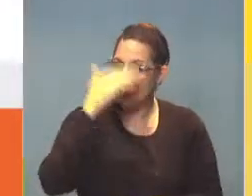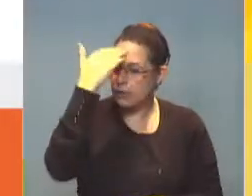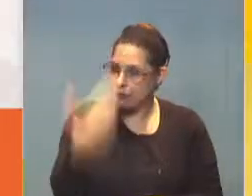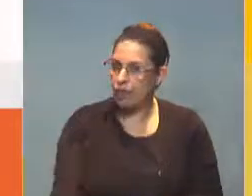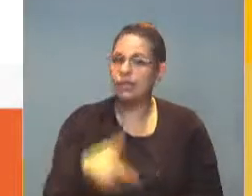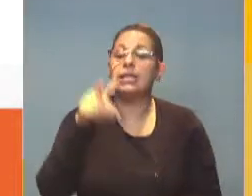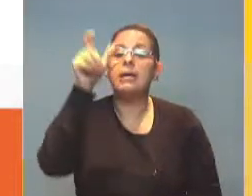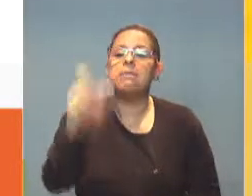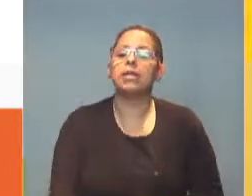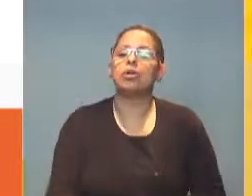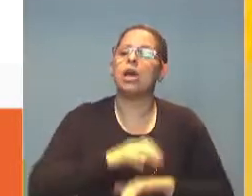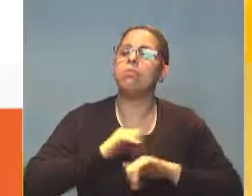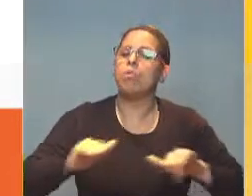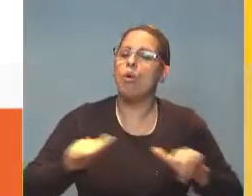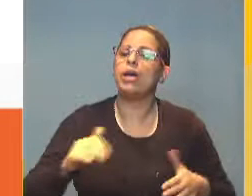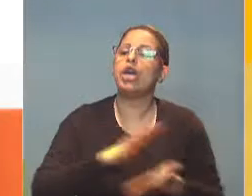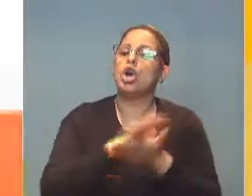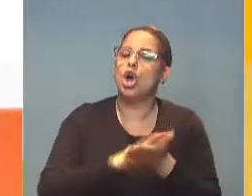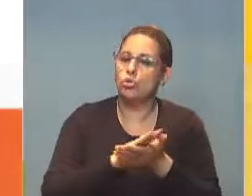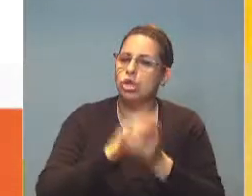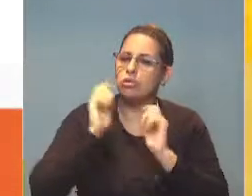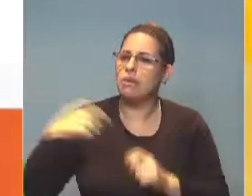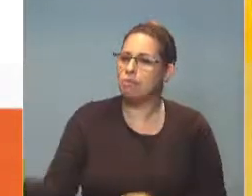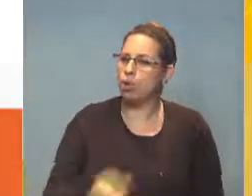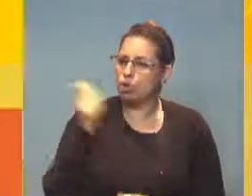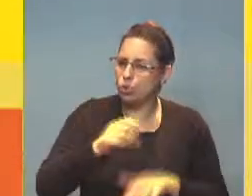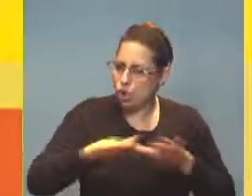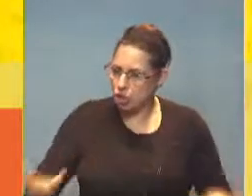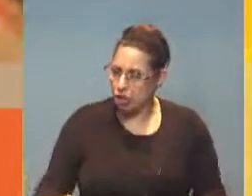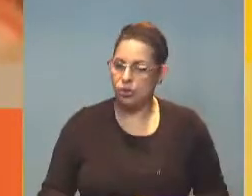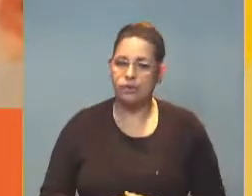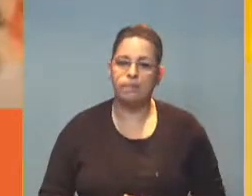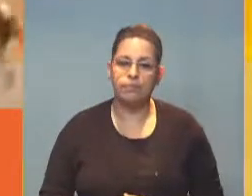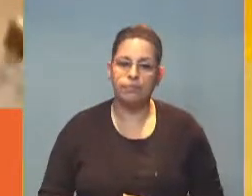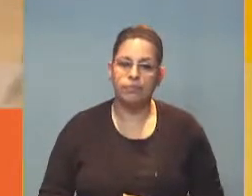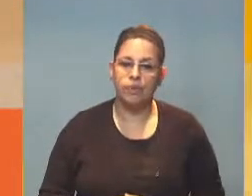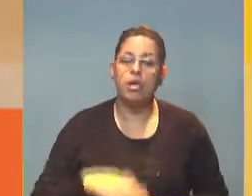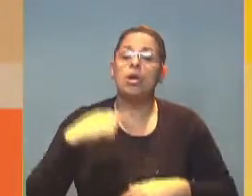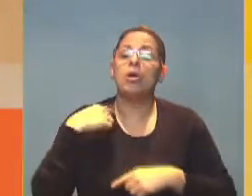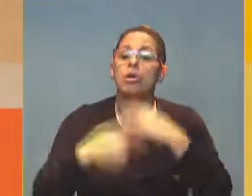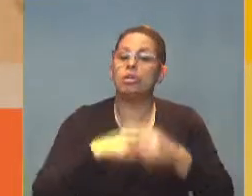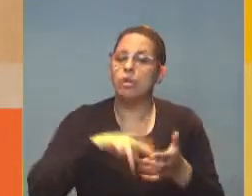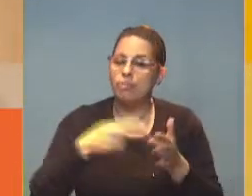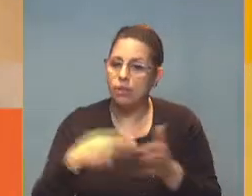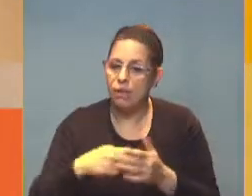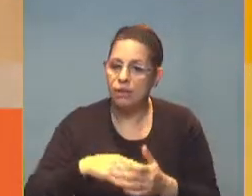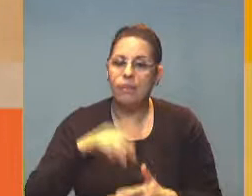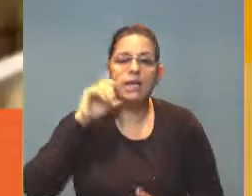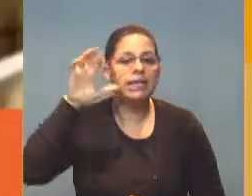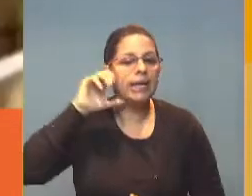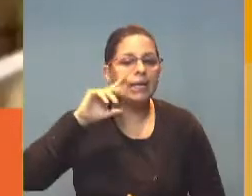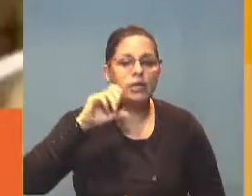de promoción a la corrupción y promoción a la prostitución de menores. Sigue el conflicto en el ingenio La